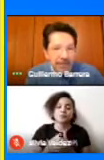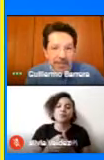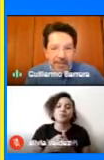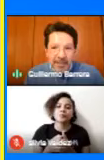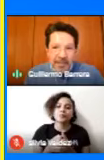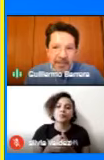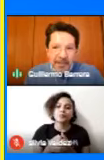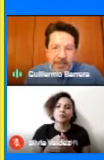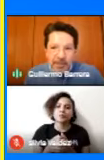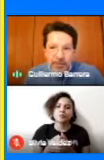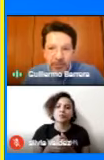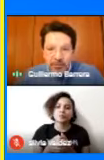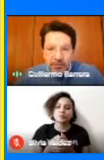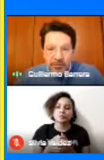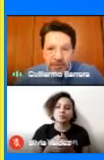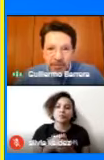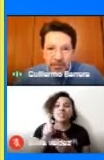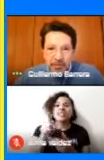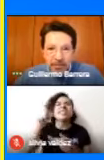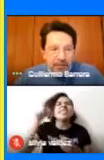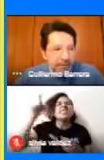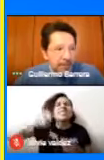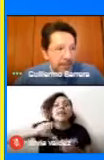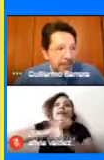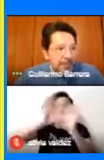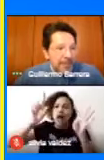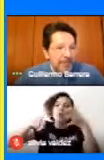entonces, requiere que aclaremos algunos conceptos.